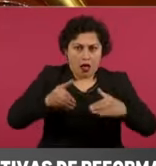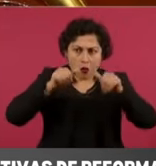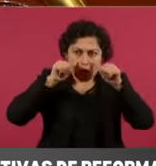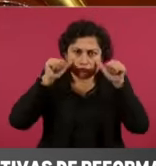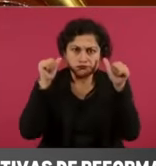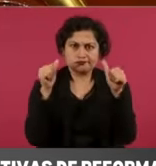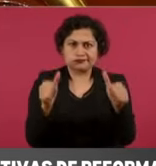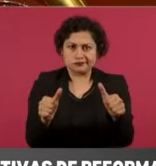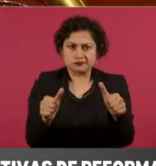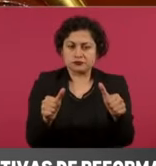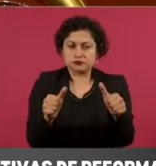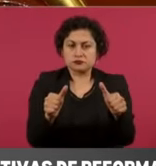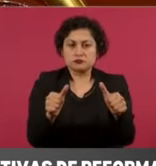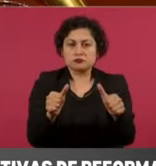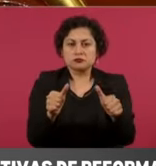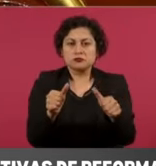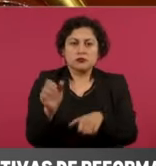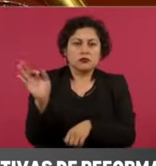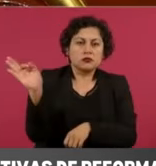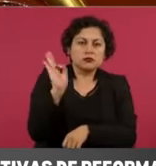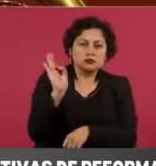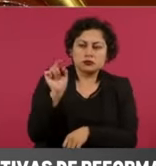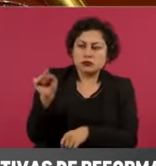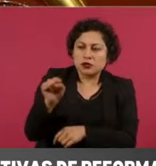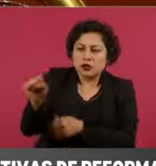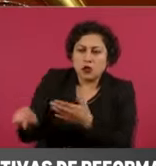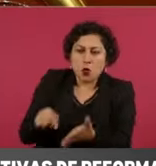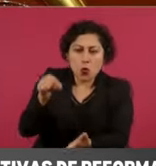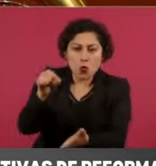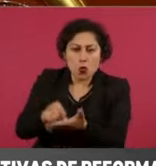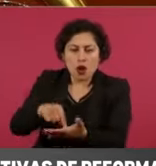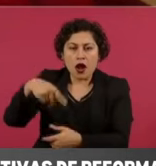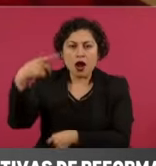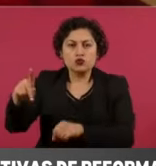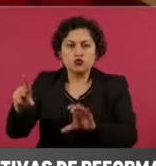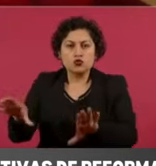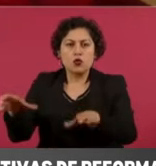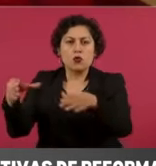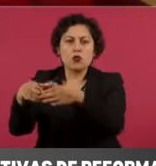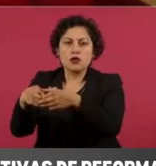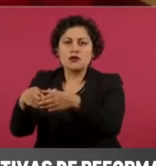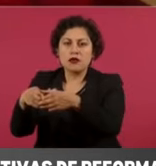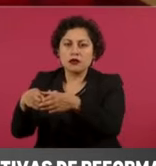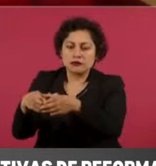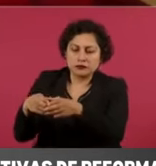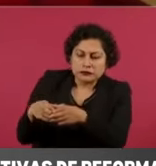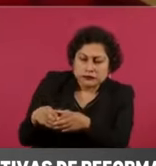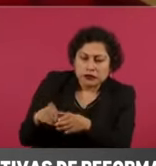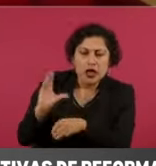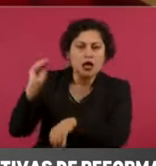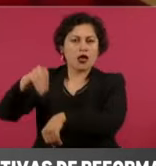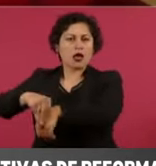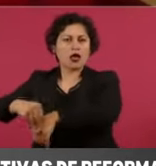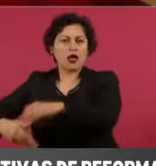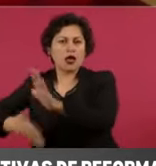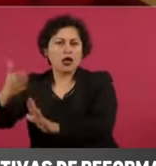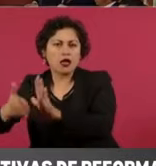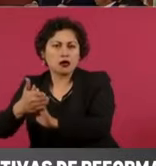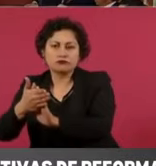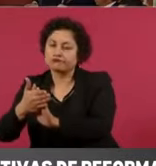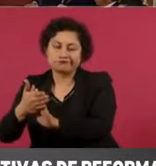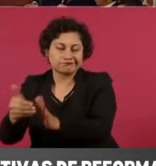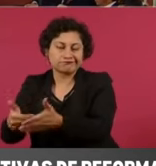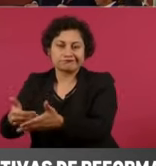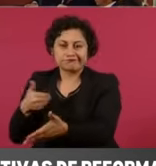Consultarlos cuando se realicen obras que puedan afectar su vida o entorno y dotarlos